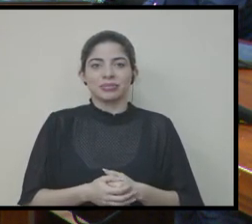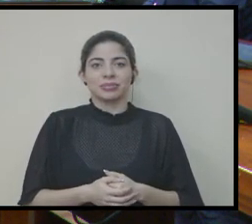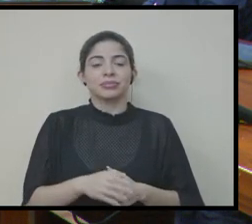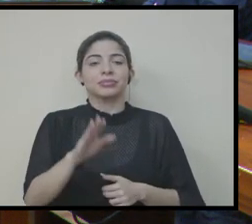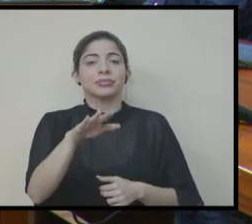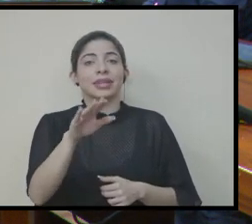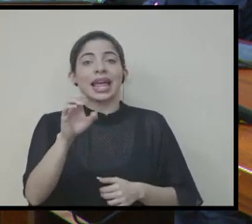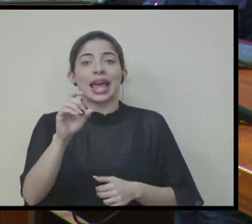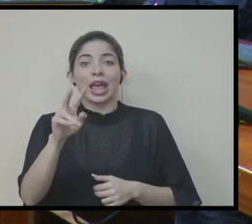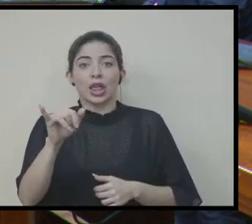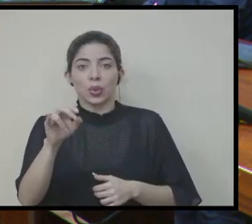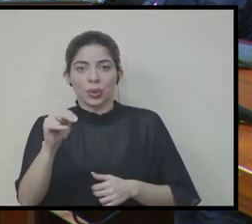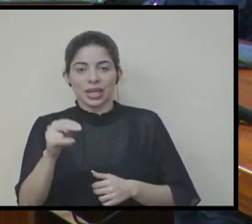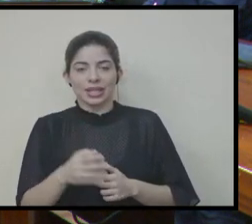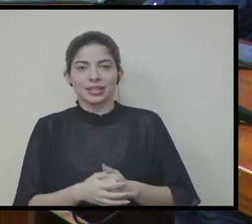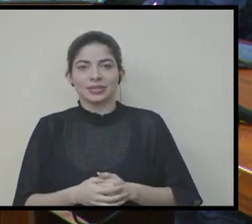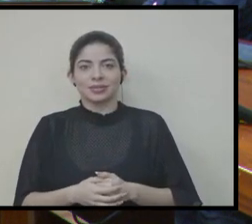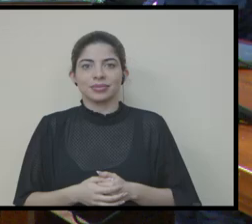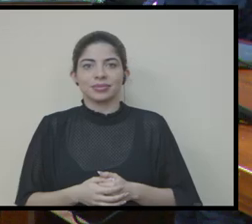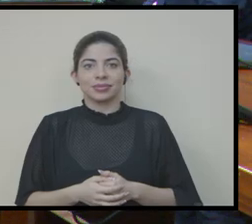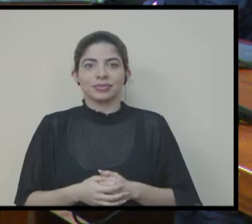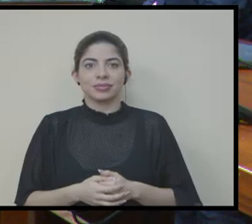Don Edwin.